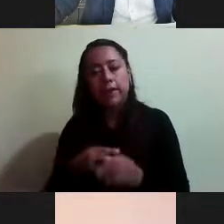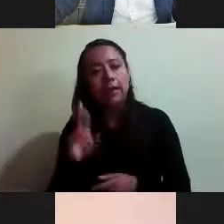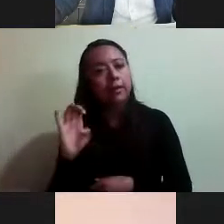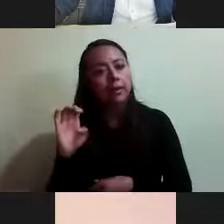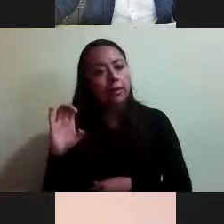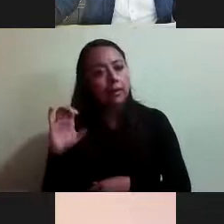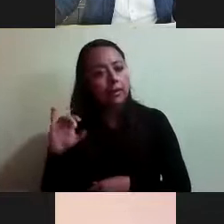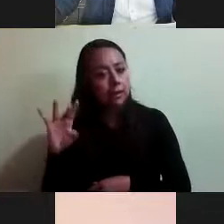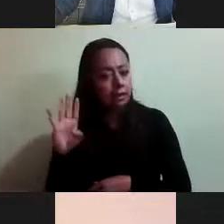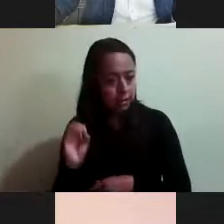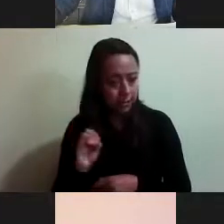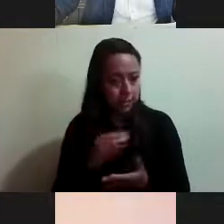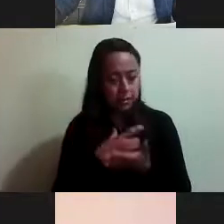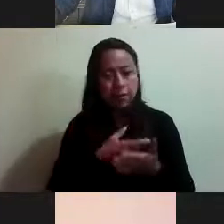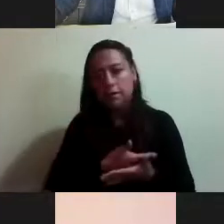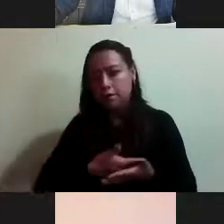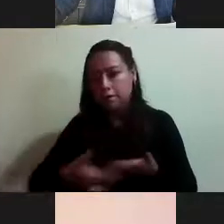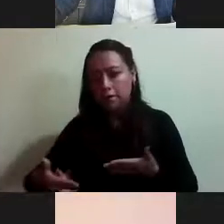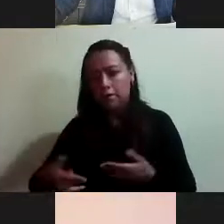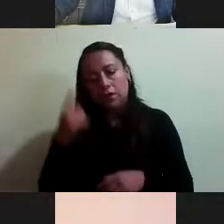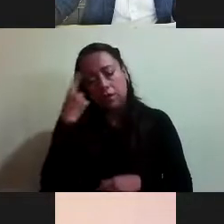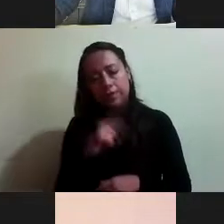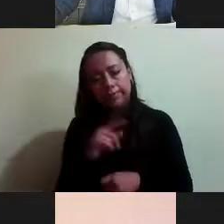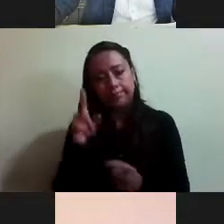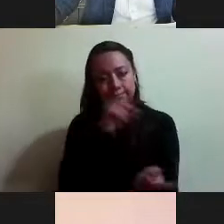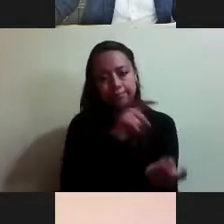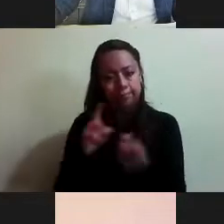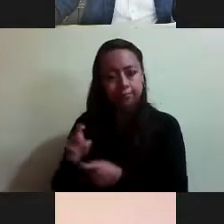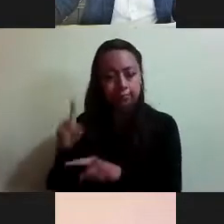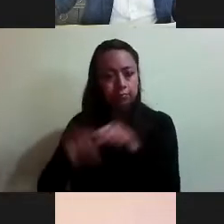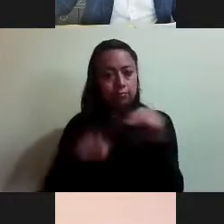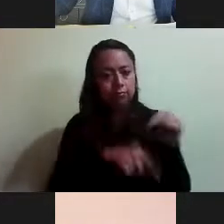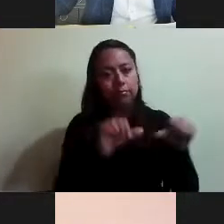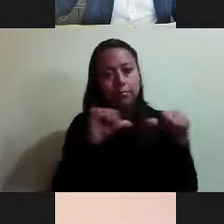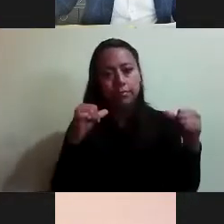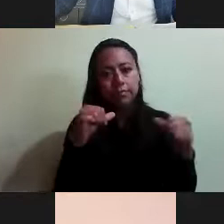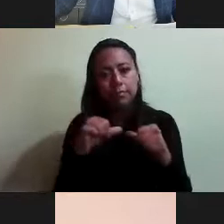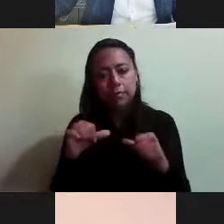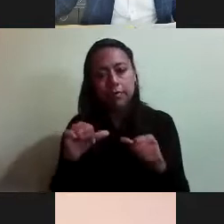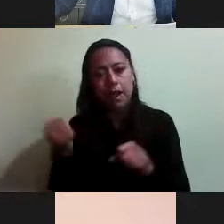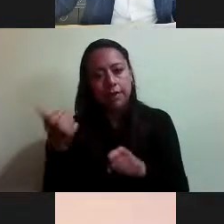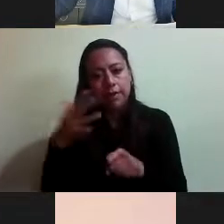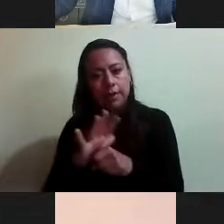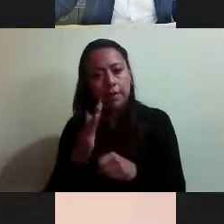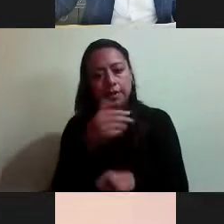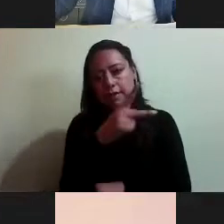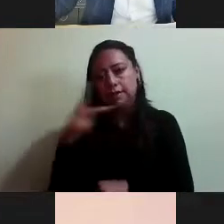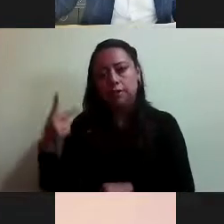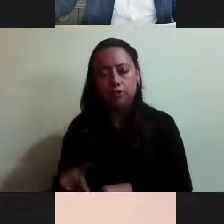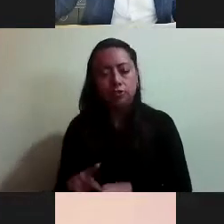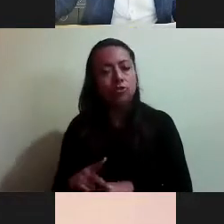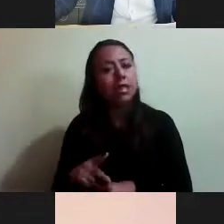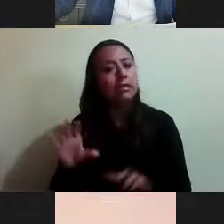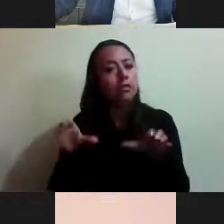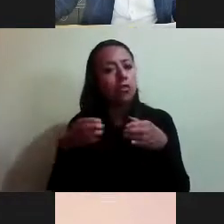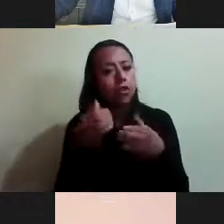está tomando de las administraciones que le corresponden al Congreso. Lo voy a revisar con